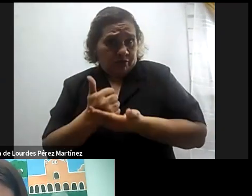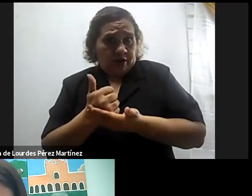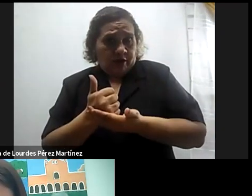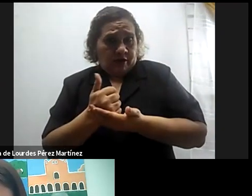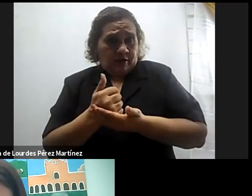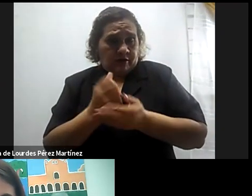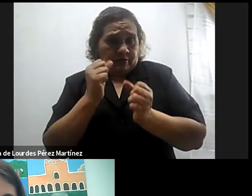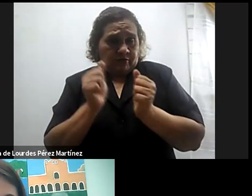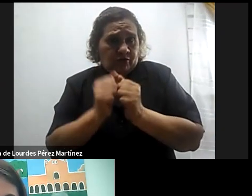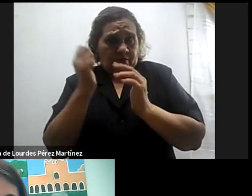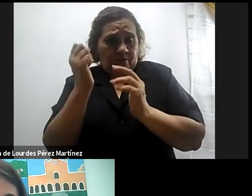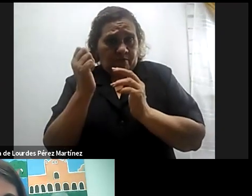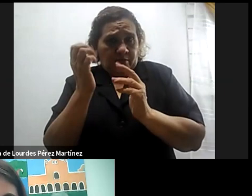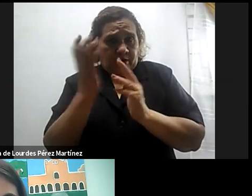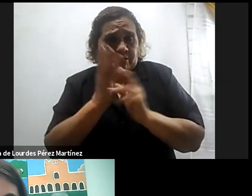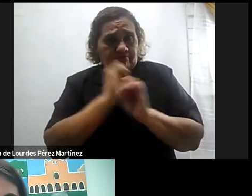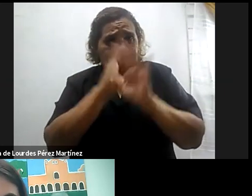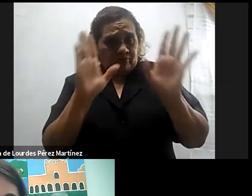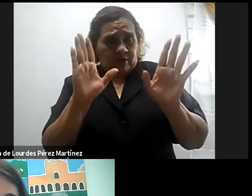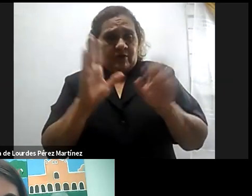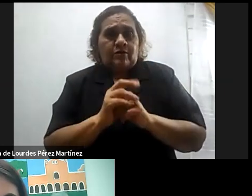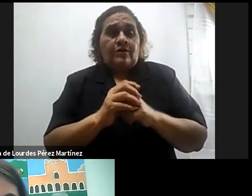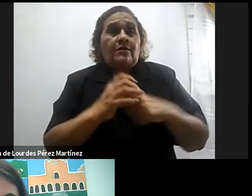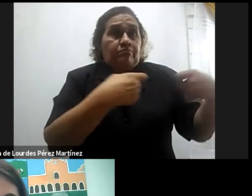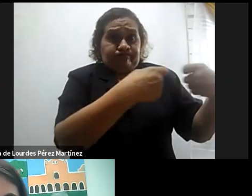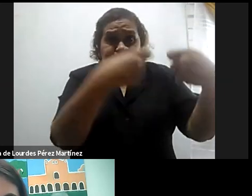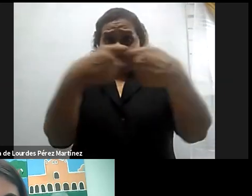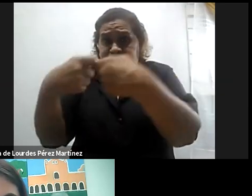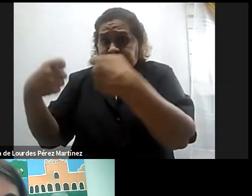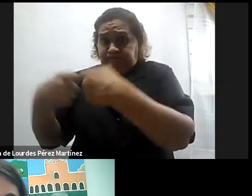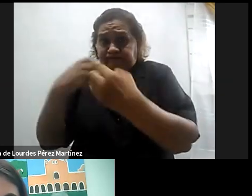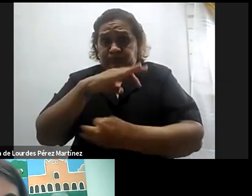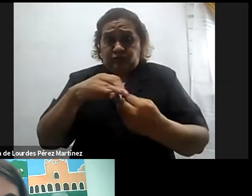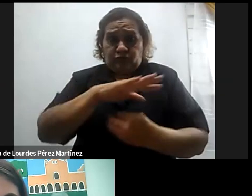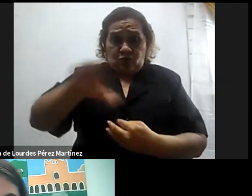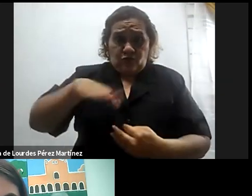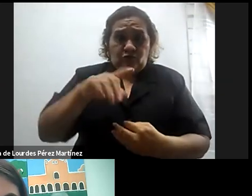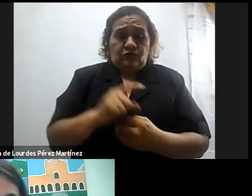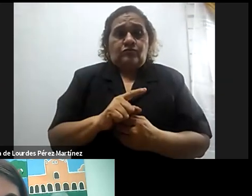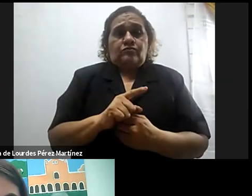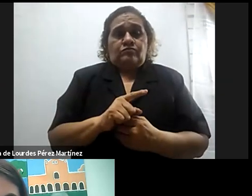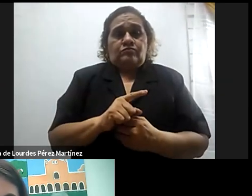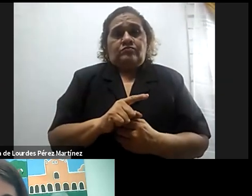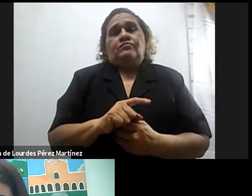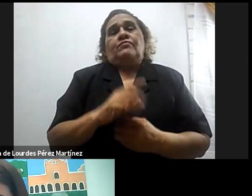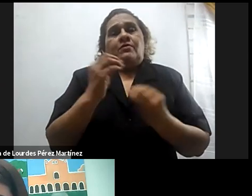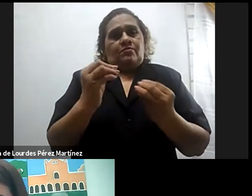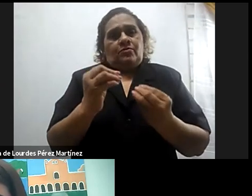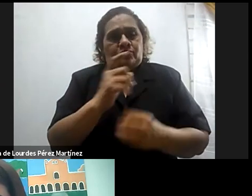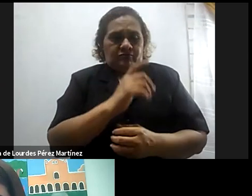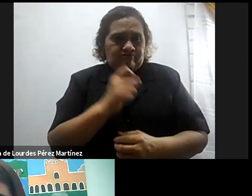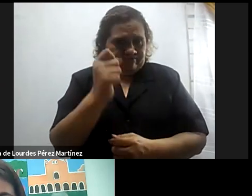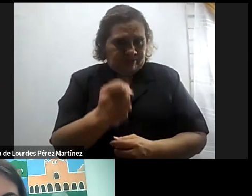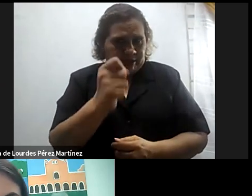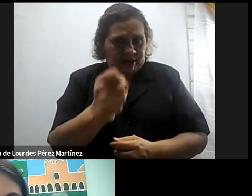pues retroalimentarnos y poder de alguna manera pues colaborar todos juntos a prevenir las amputaciones. Así que muchos saludos también a Héctor y a todo